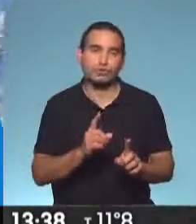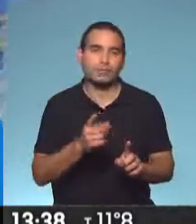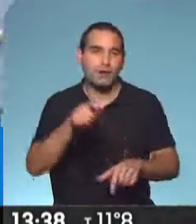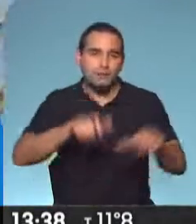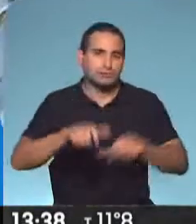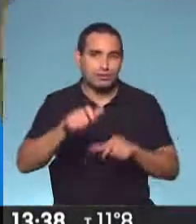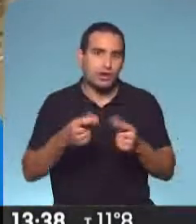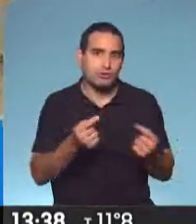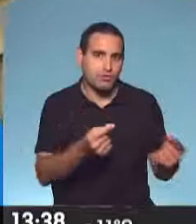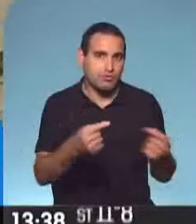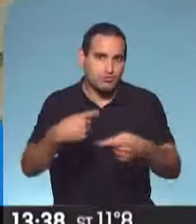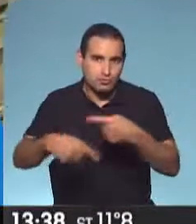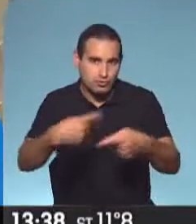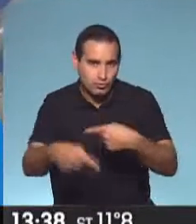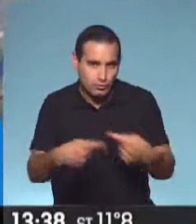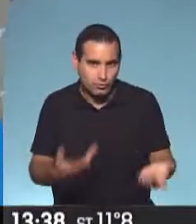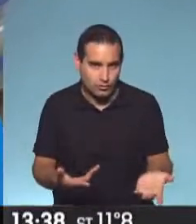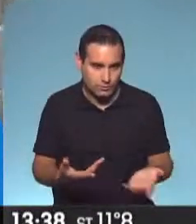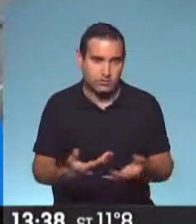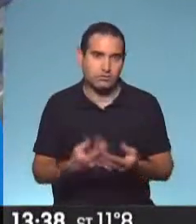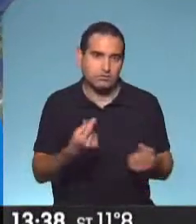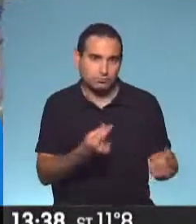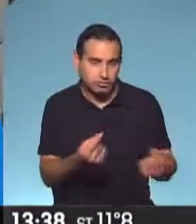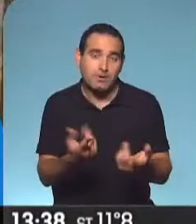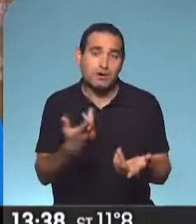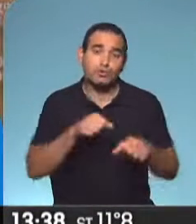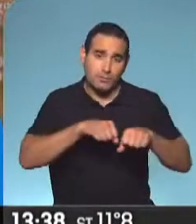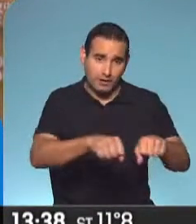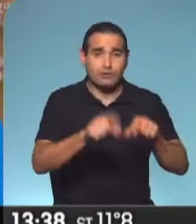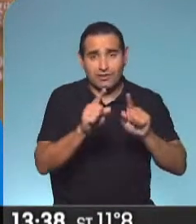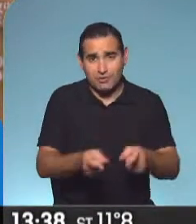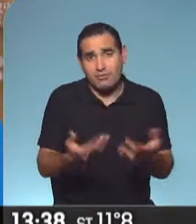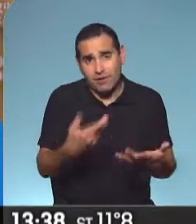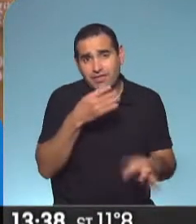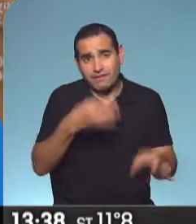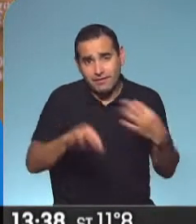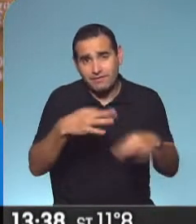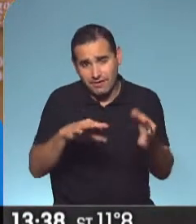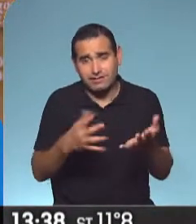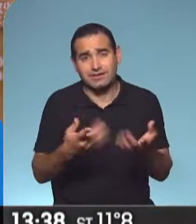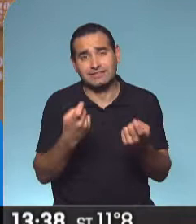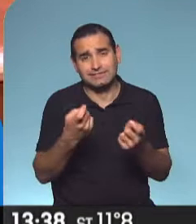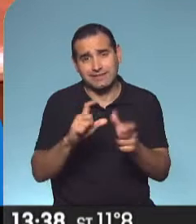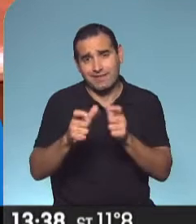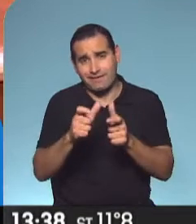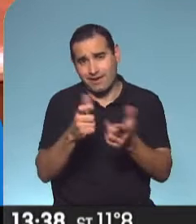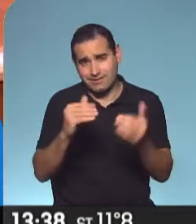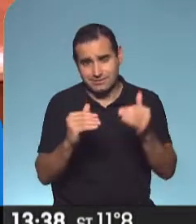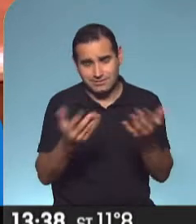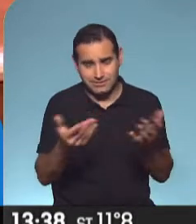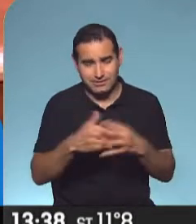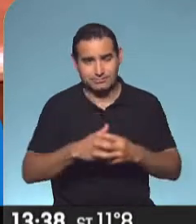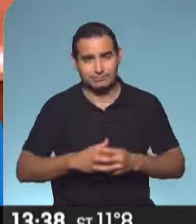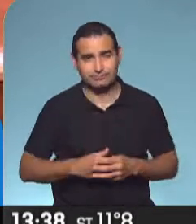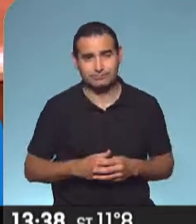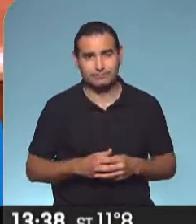gente pueda seguir comprando y pueda seguir abasteciéndose, y los supermercados también puedan tener ese margen tan necesario que hoy en día se vio bastante